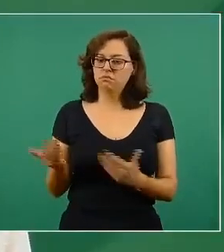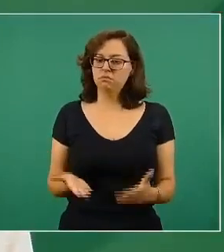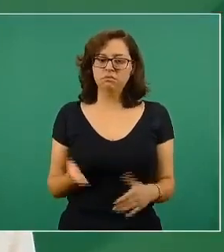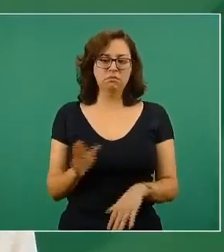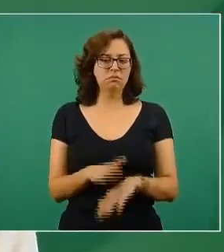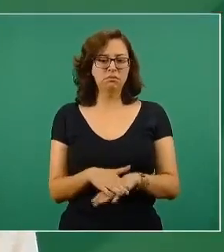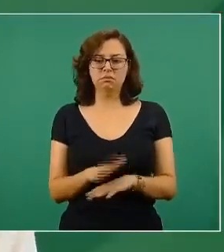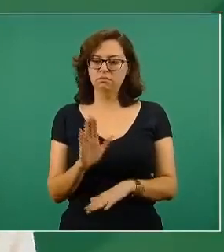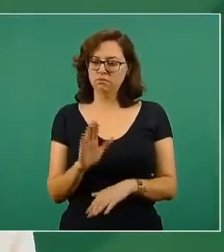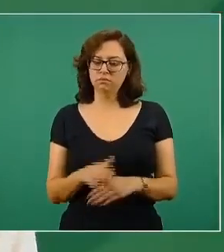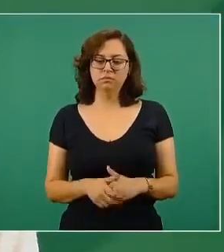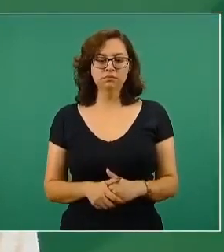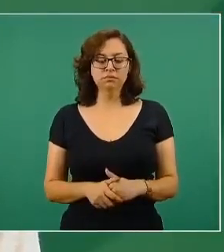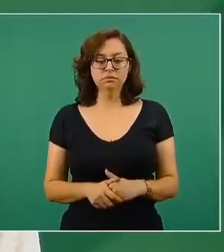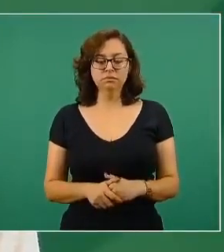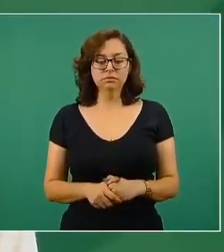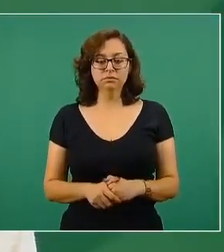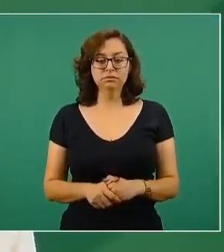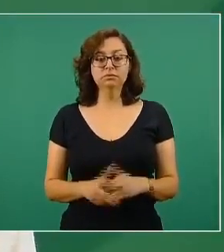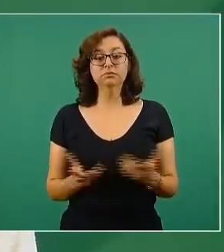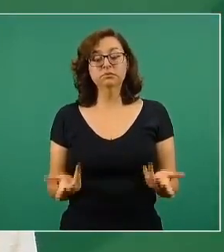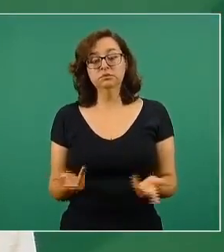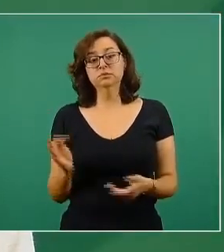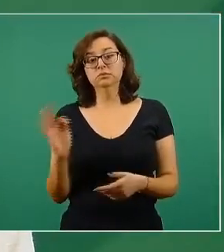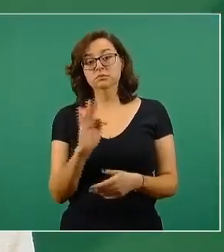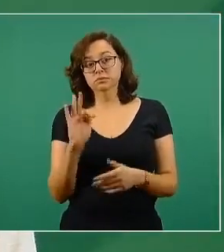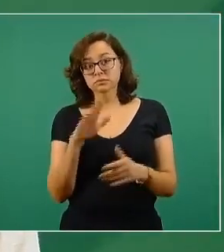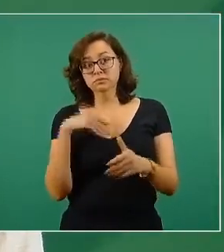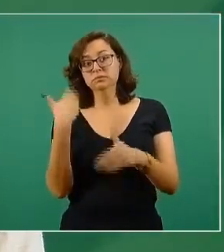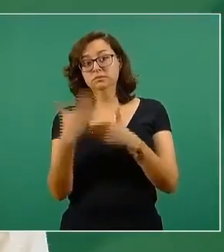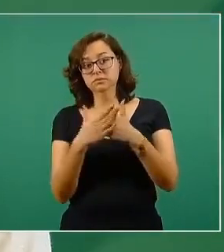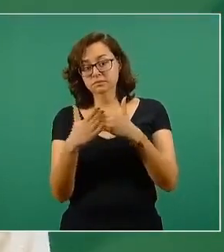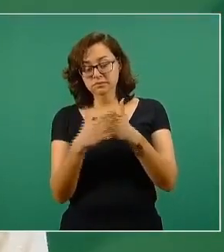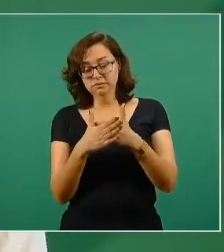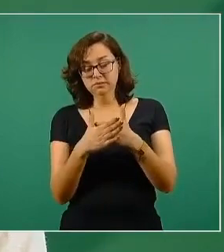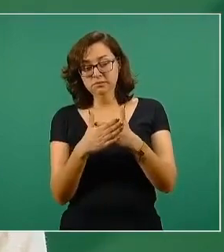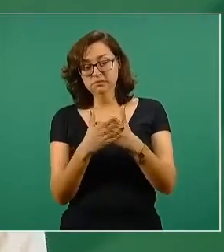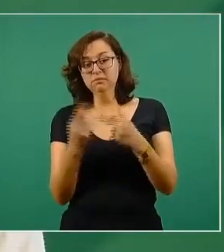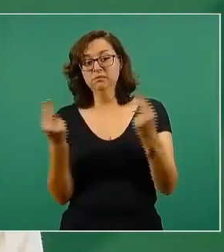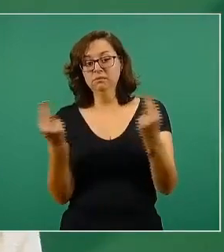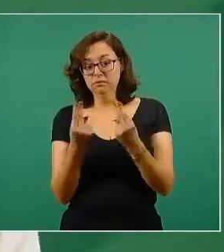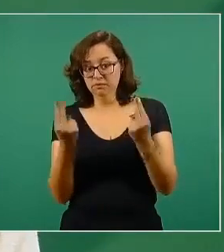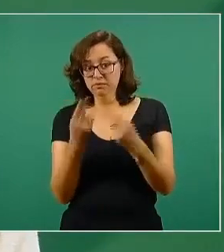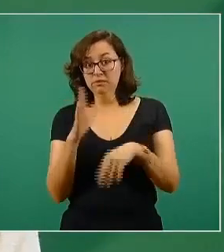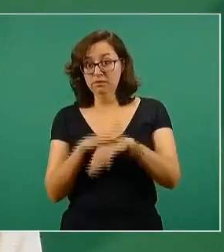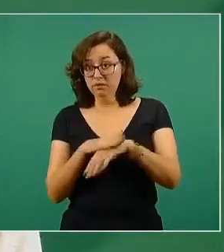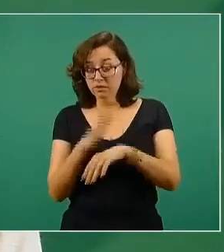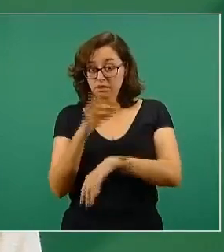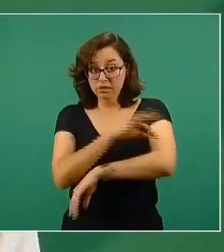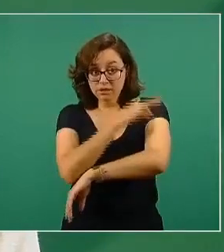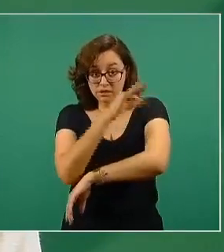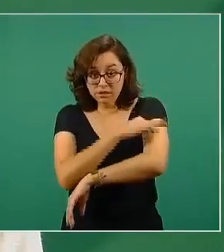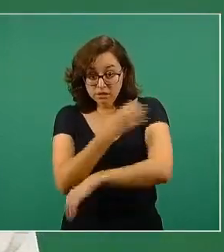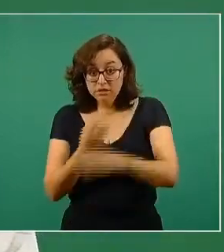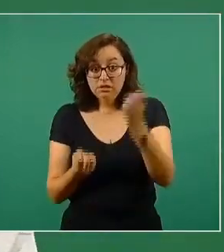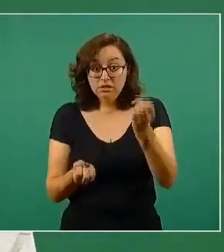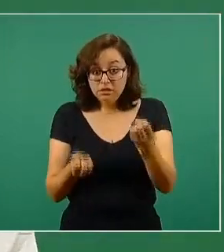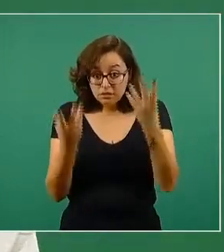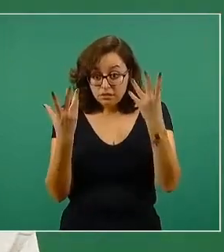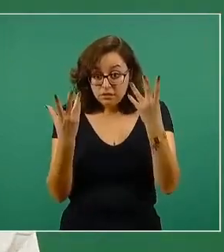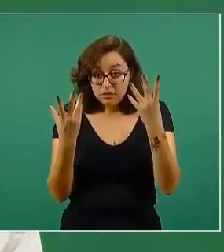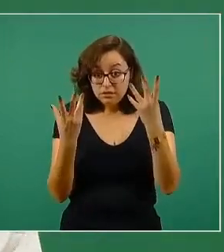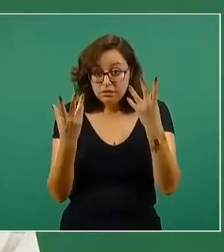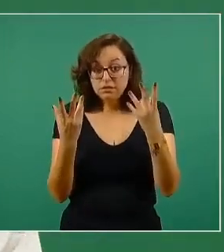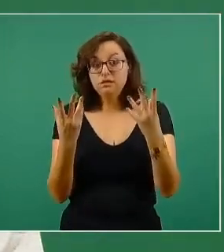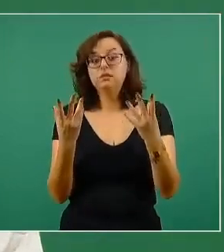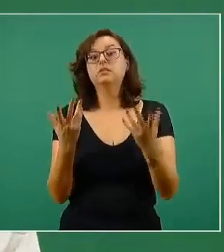momento dado la necesidad de vacunas incluyera la posibilidad de que no se